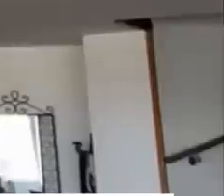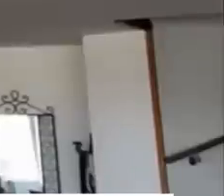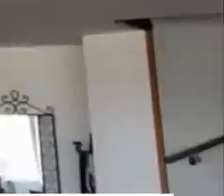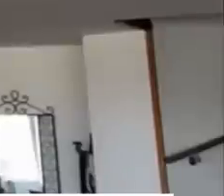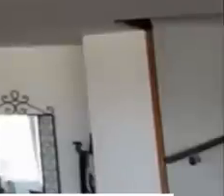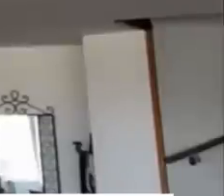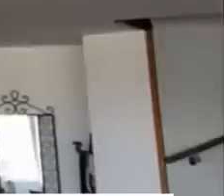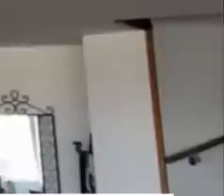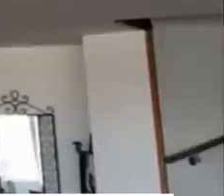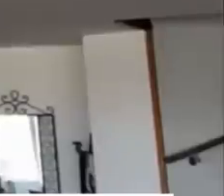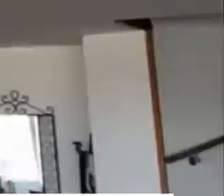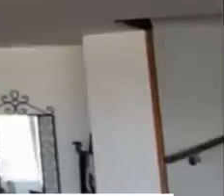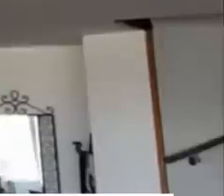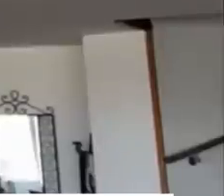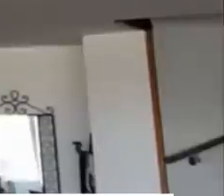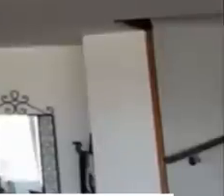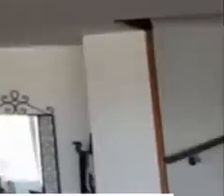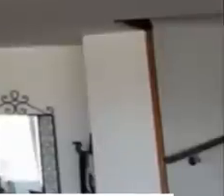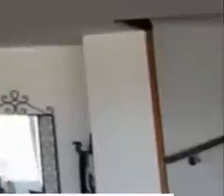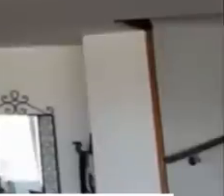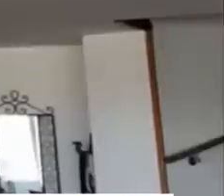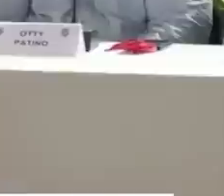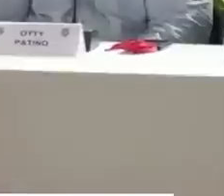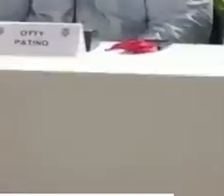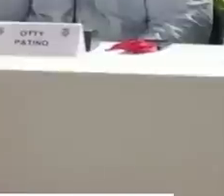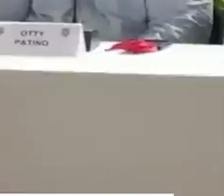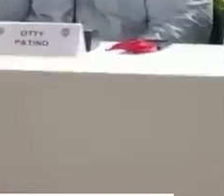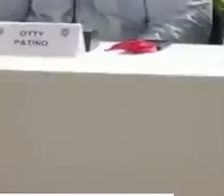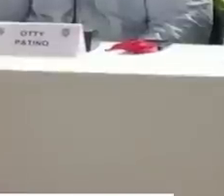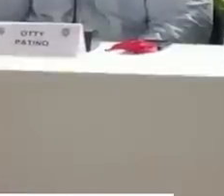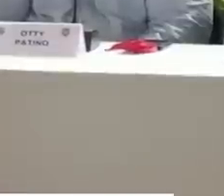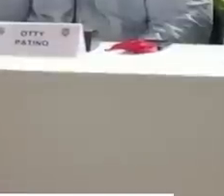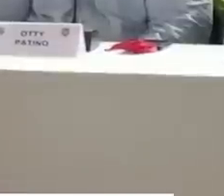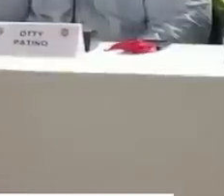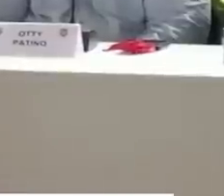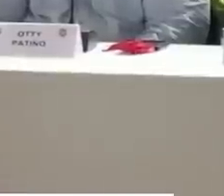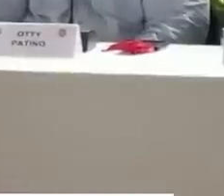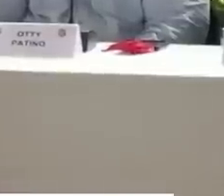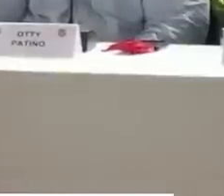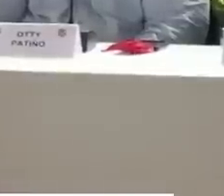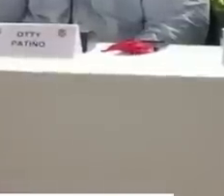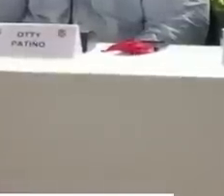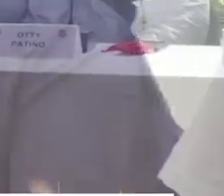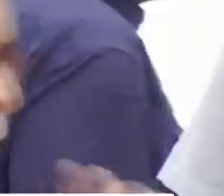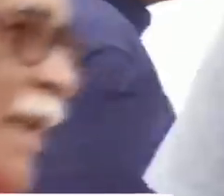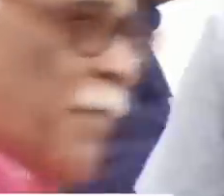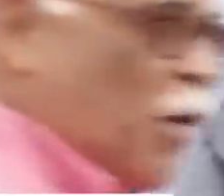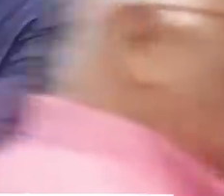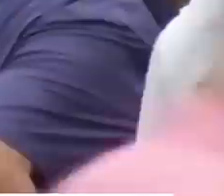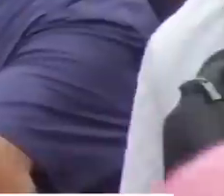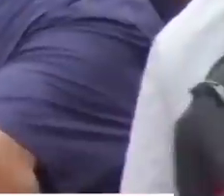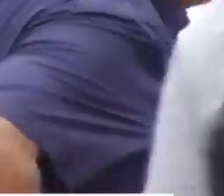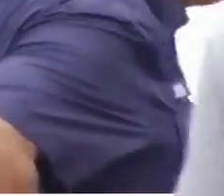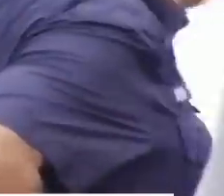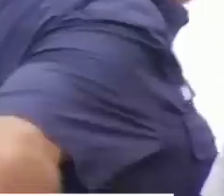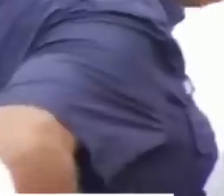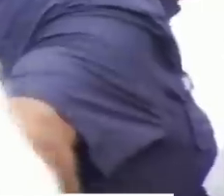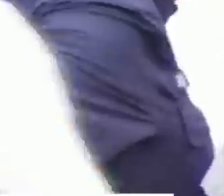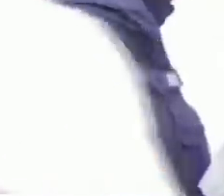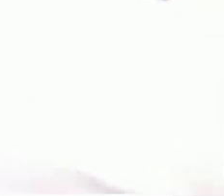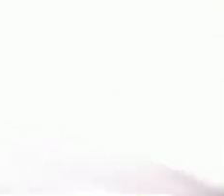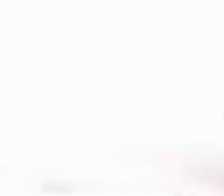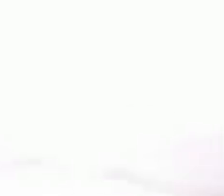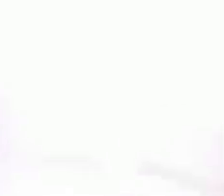acciones armadas para pasar a acelerar los cambios. Con la premisa de que cualquier acuerdo al que se llegue debe ser comunicado única